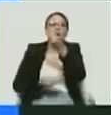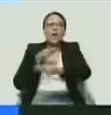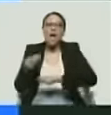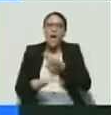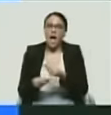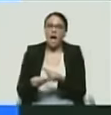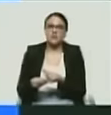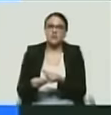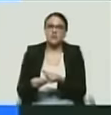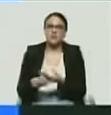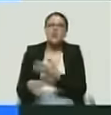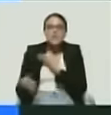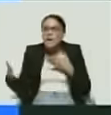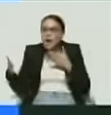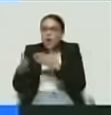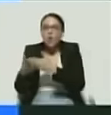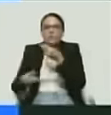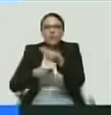barbaridad.